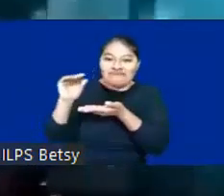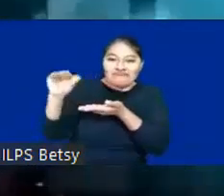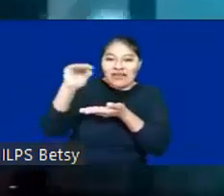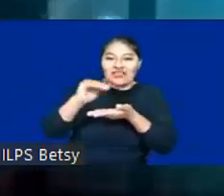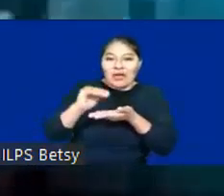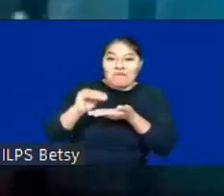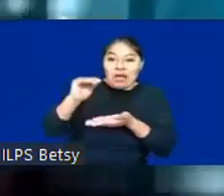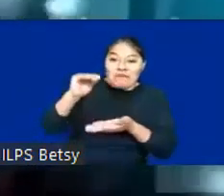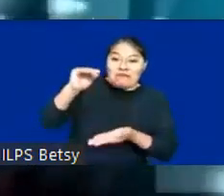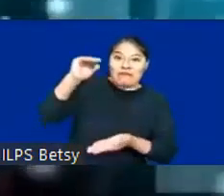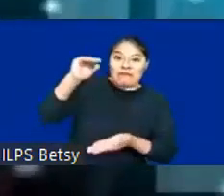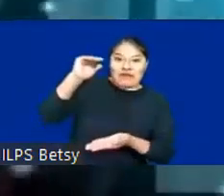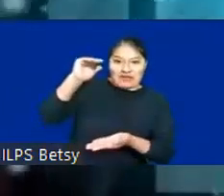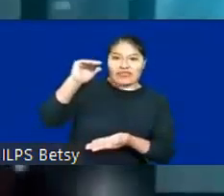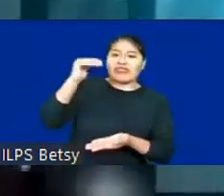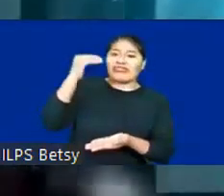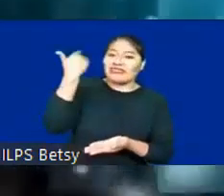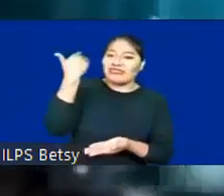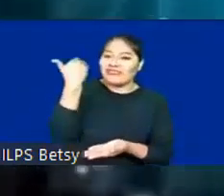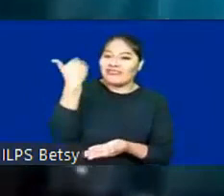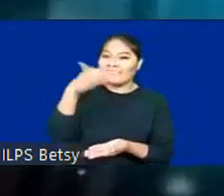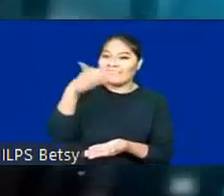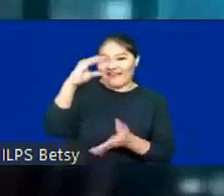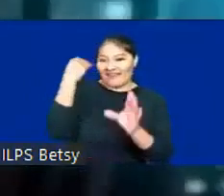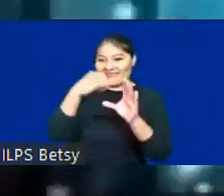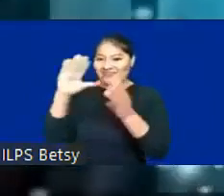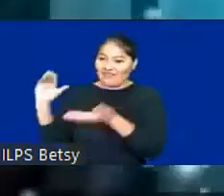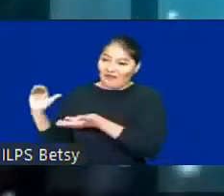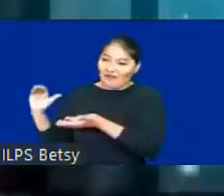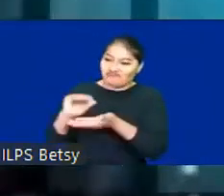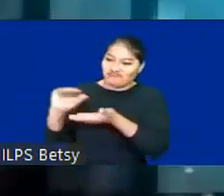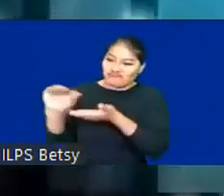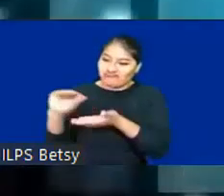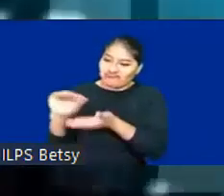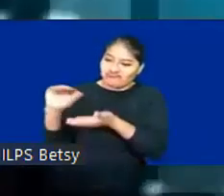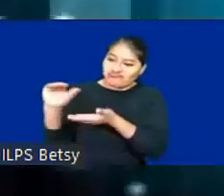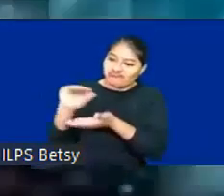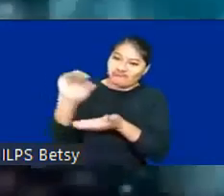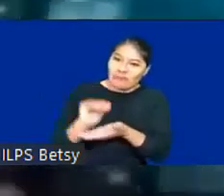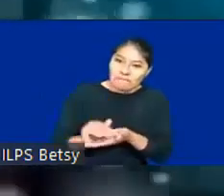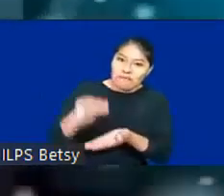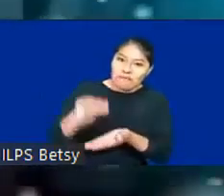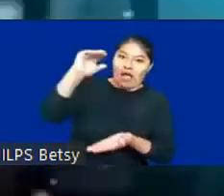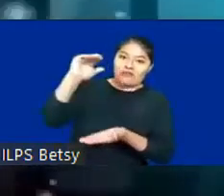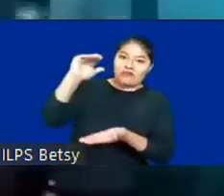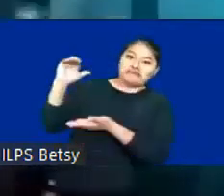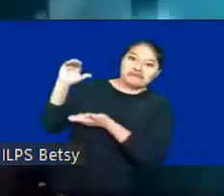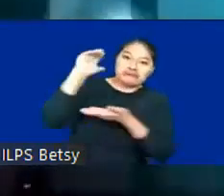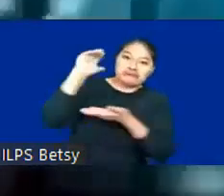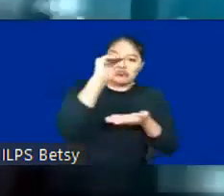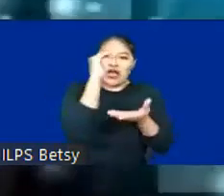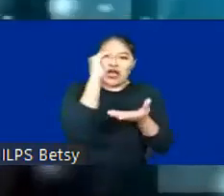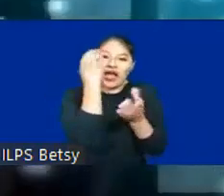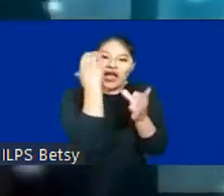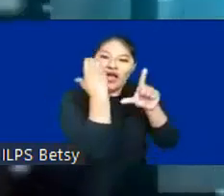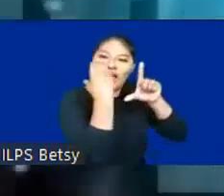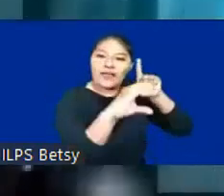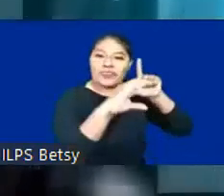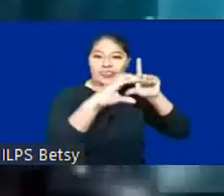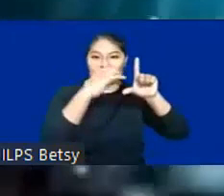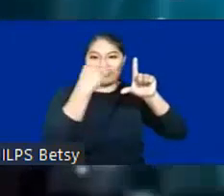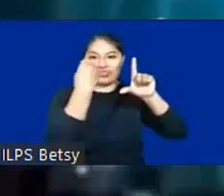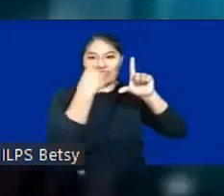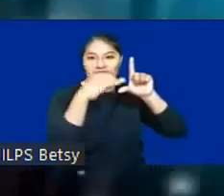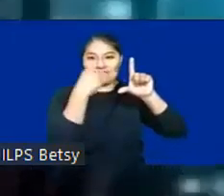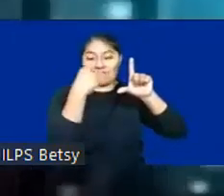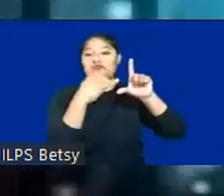el crecimiento es un crecimiento significativo, por tanto, hay un resultado muy valioso porque